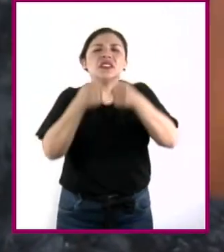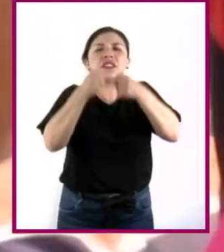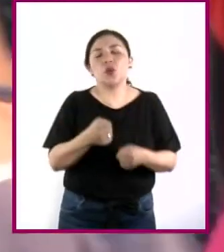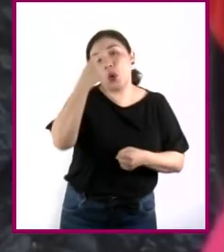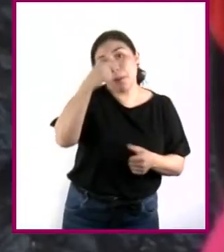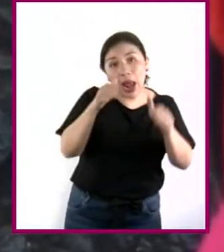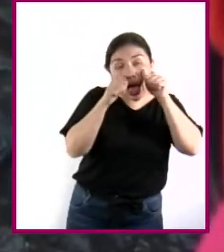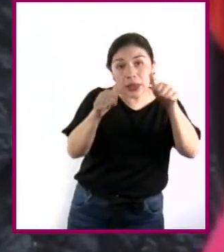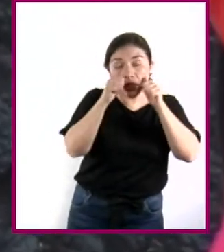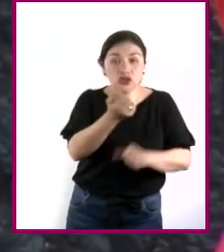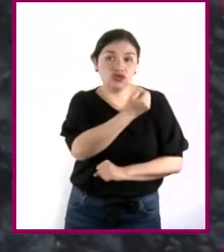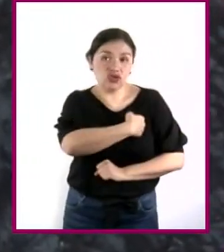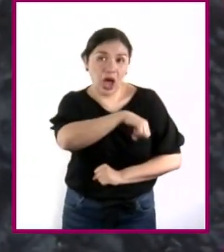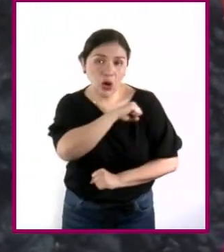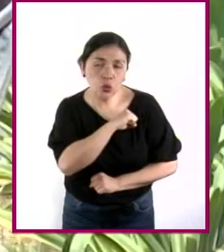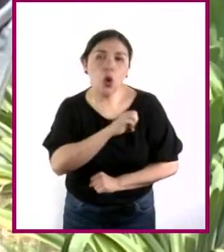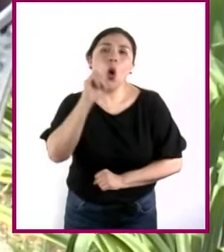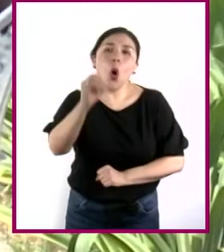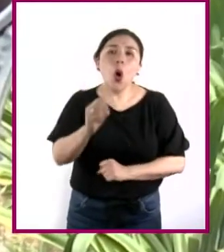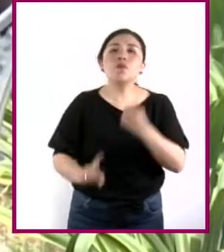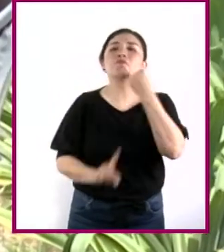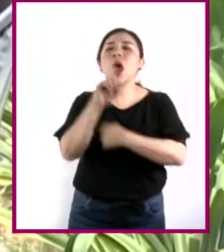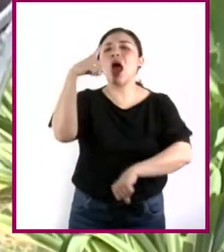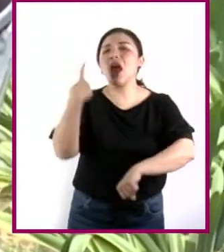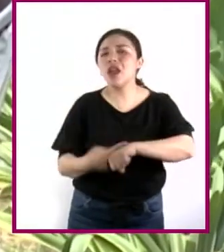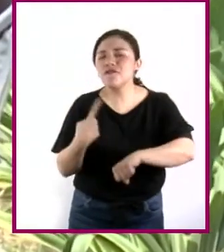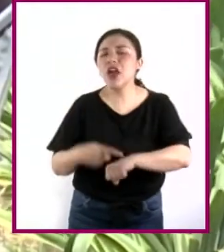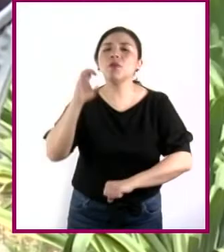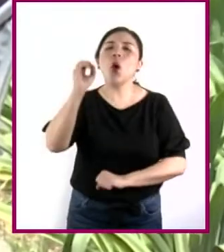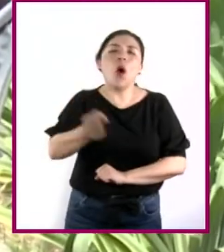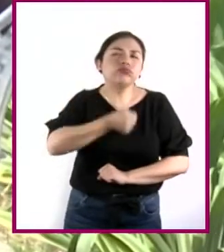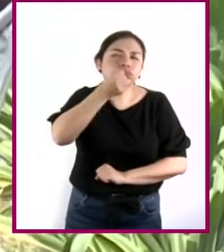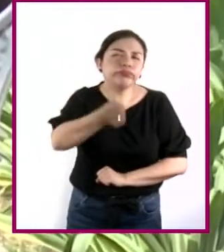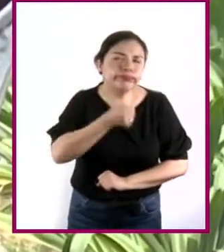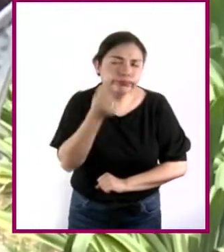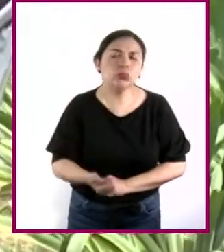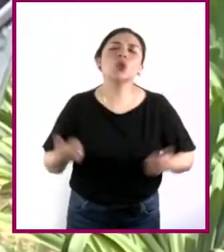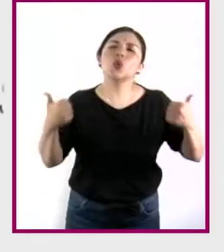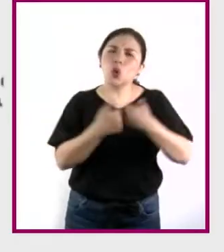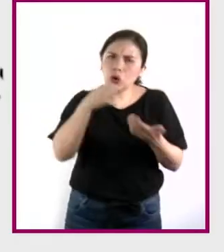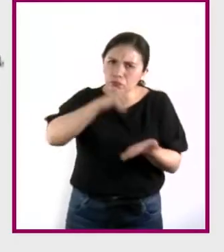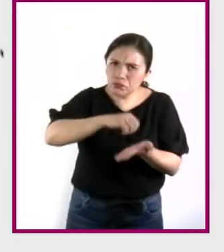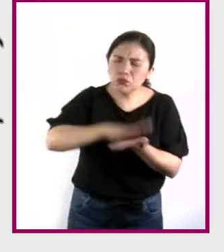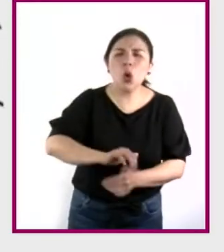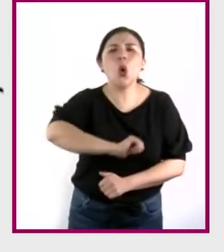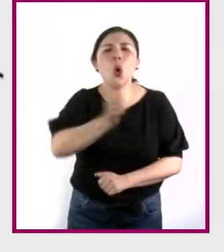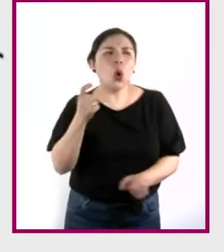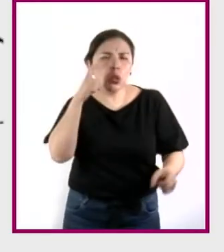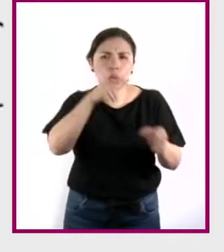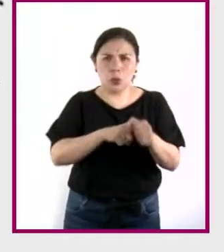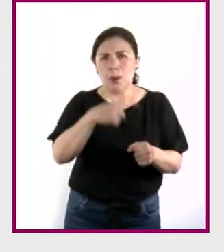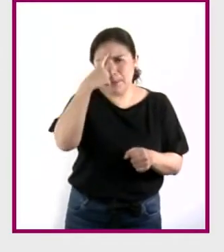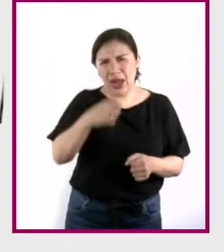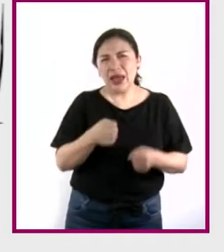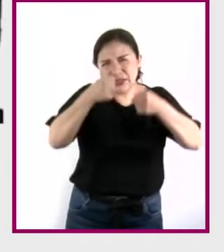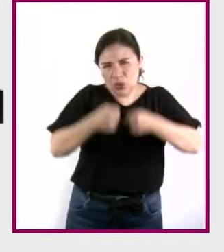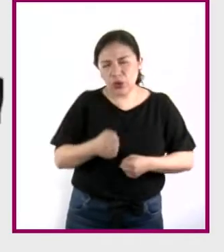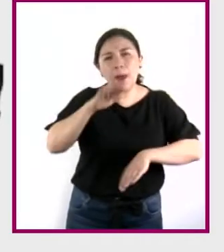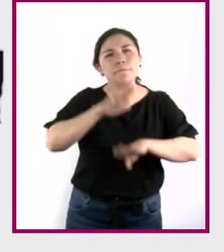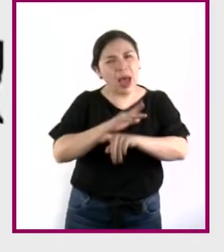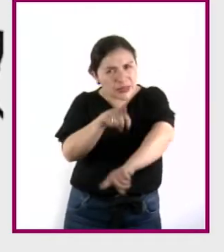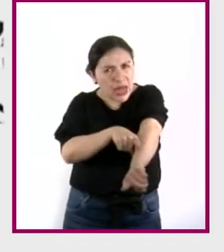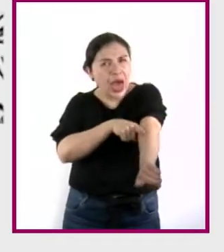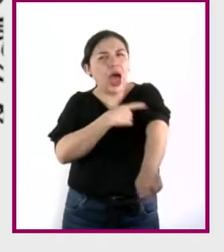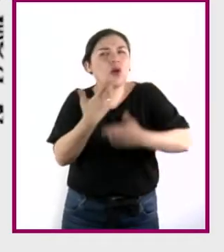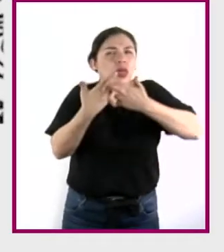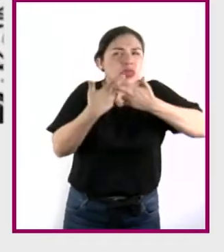atender la salud, la invalidez y la vejez. Pero además plantea otro esquema de seguridad social más extenso,